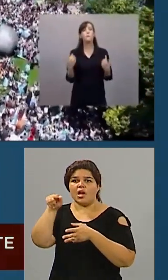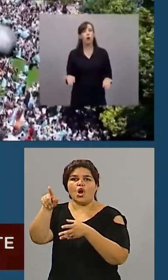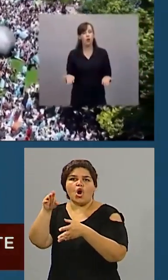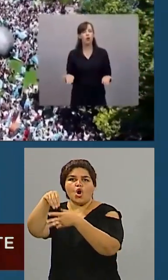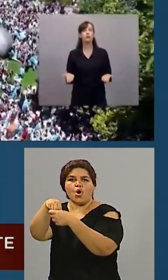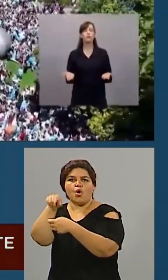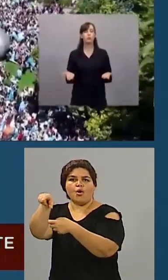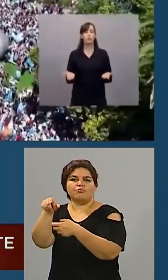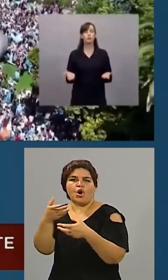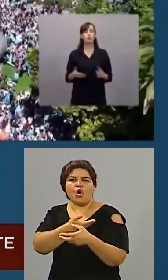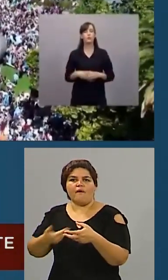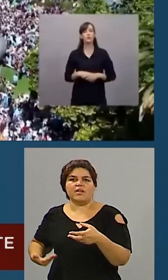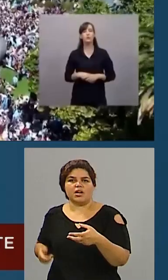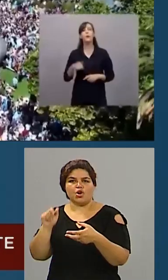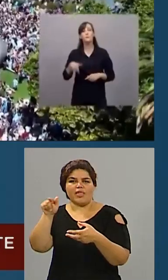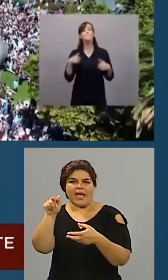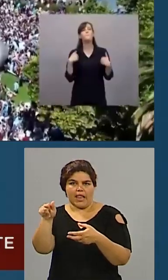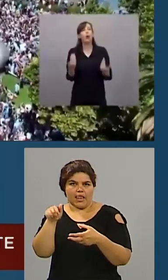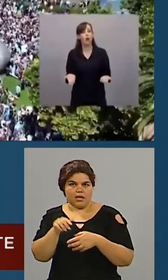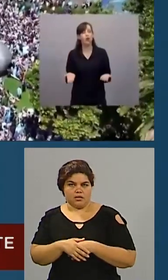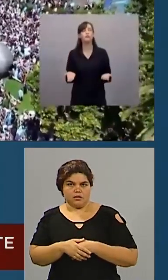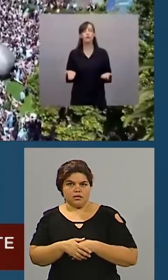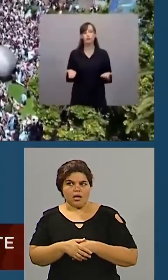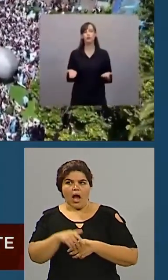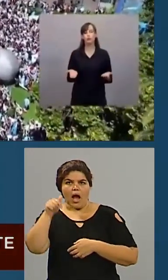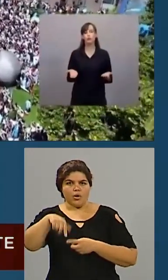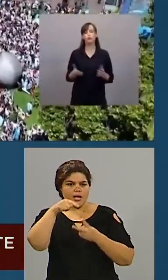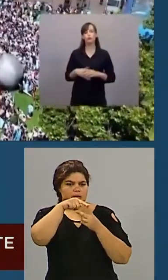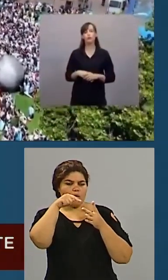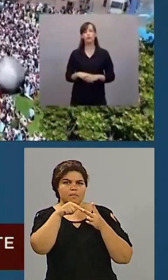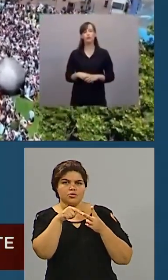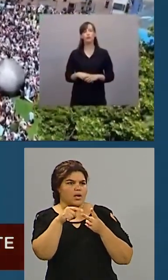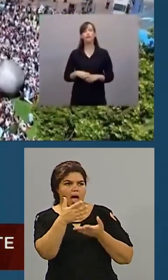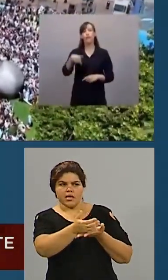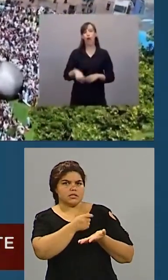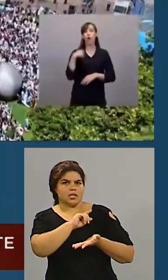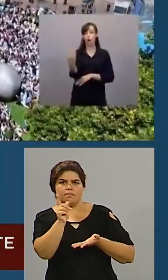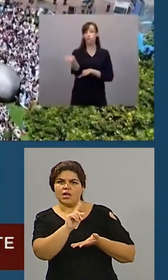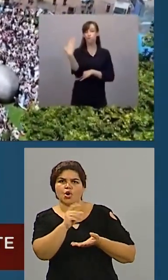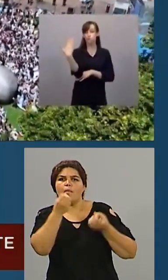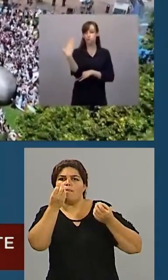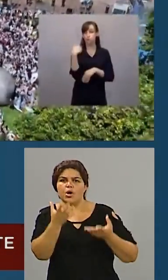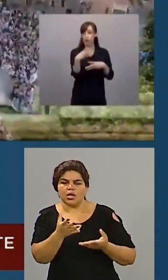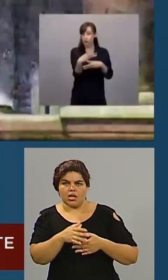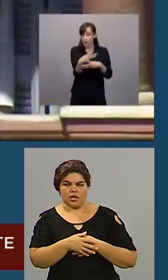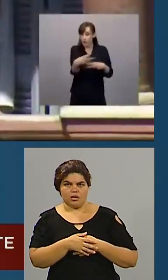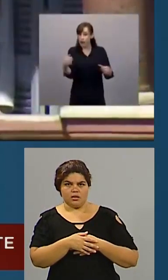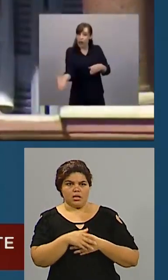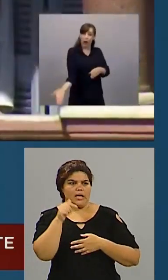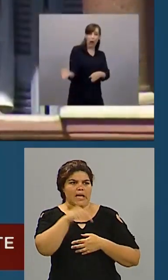lo extremo de las ideas de Milei. Es un menemismo, es un menem recargado las ideas